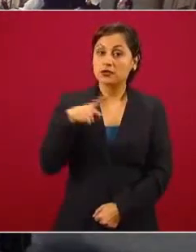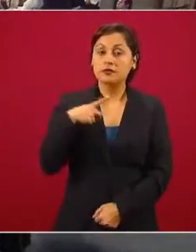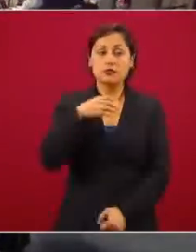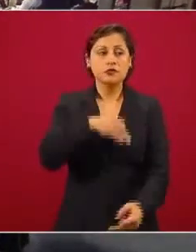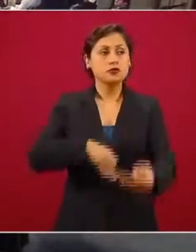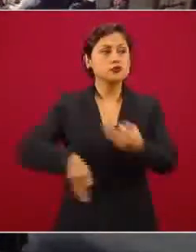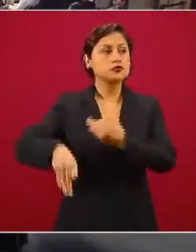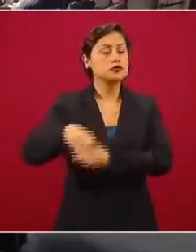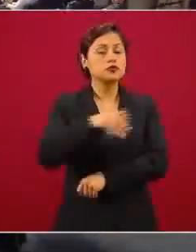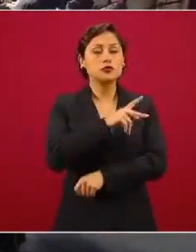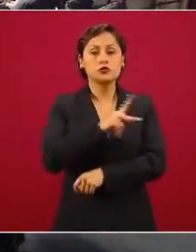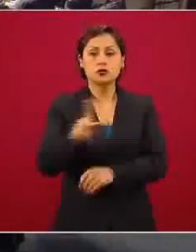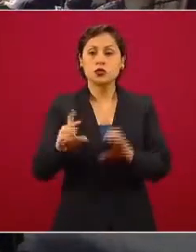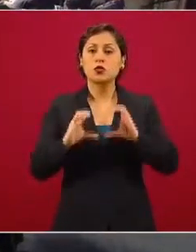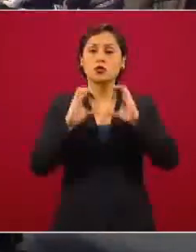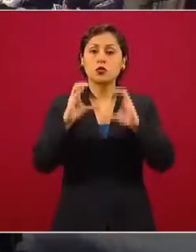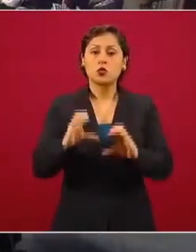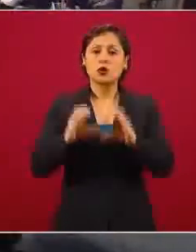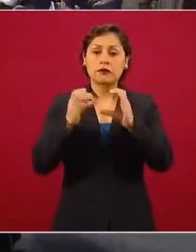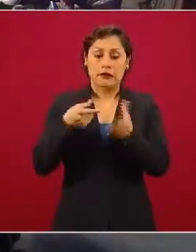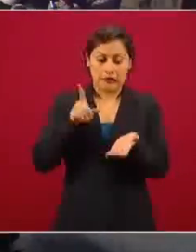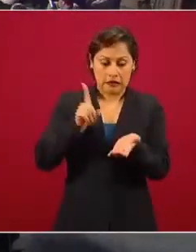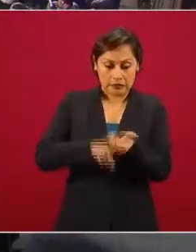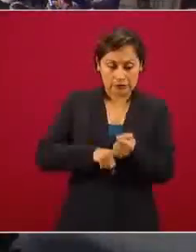en el hogar, en la familia,